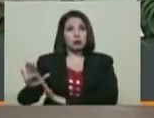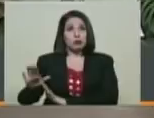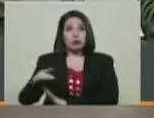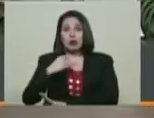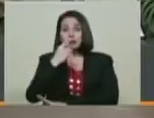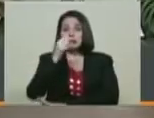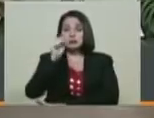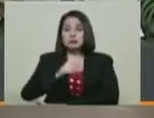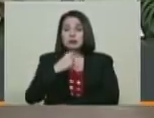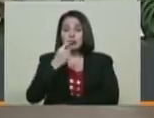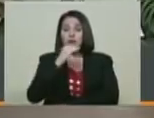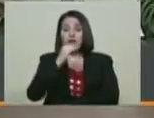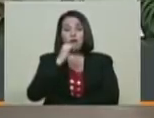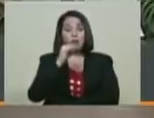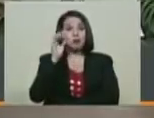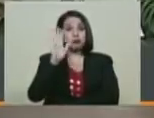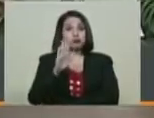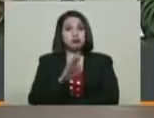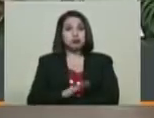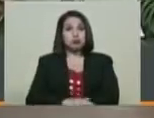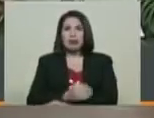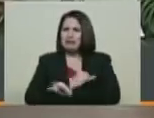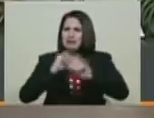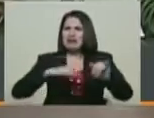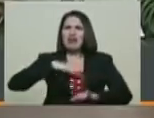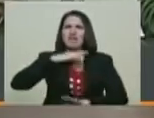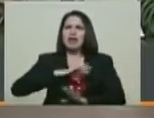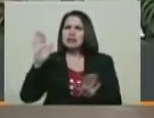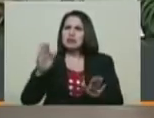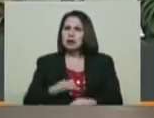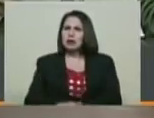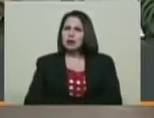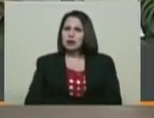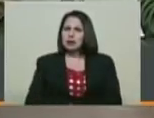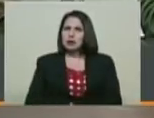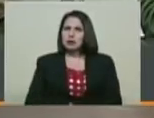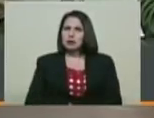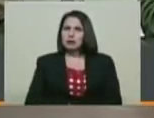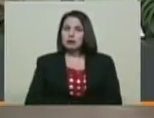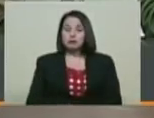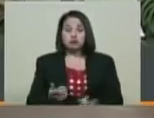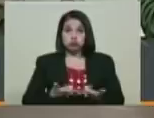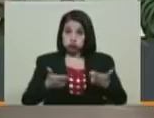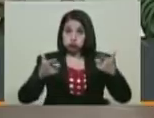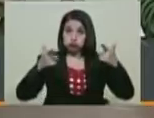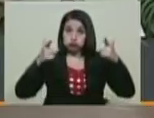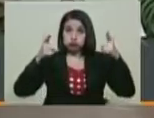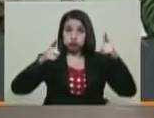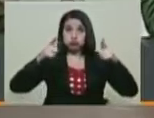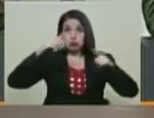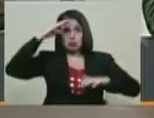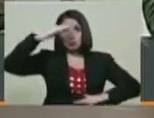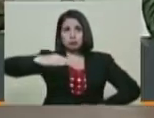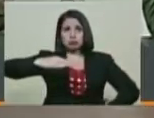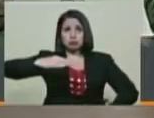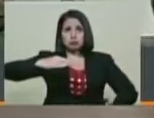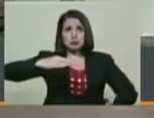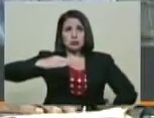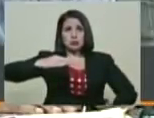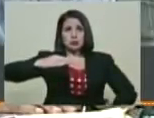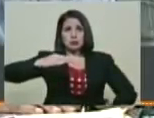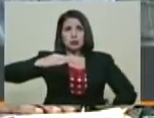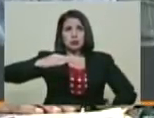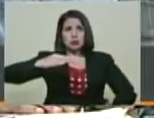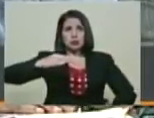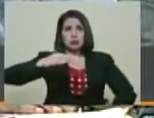lo digo, así lo anuncio. Ya basta. y autorizo al general en jefe, al almirante en jefe,